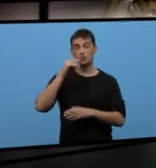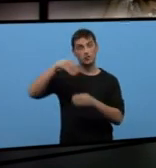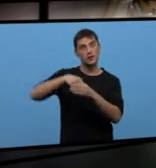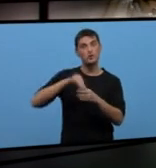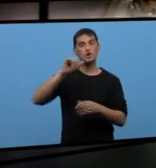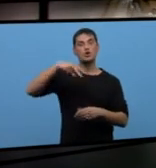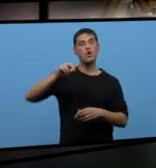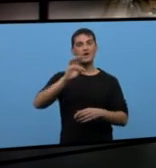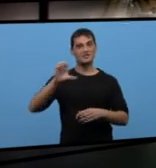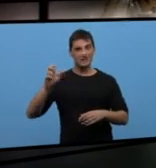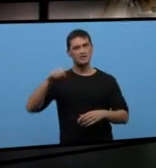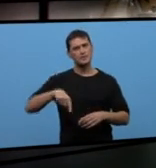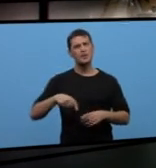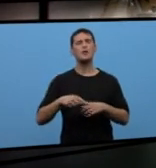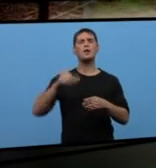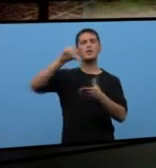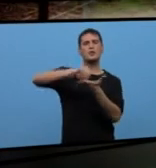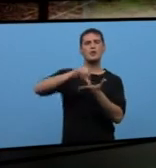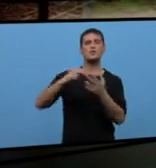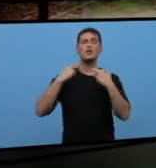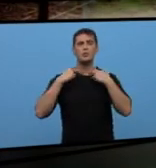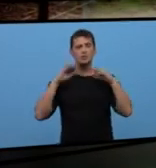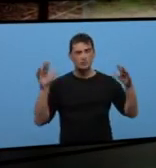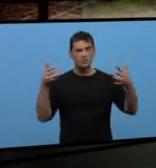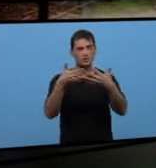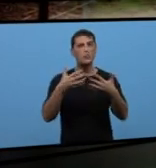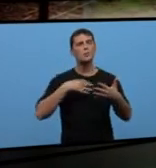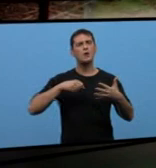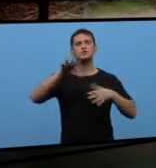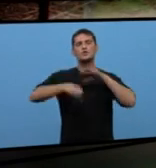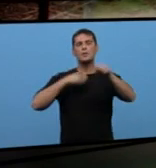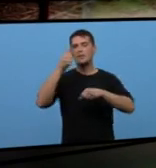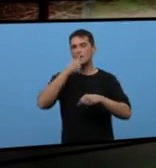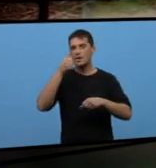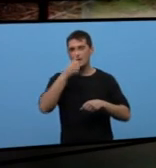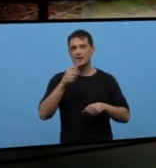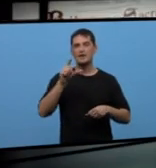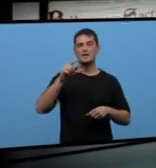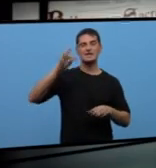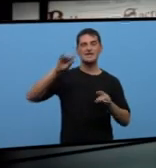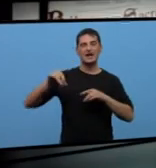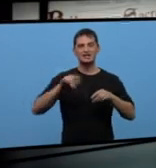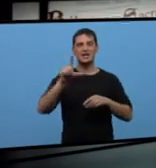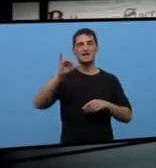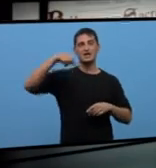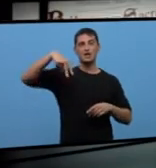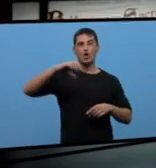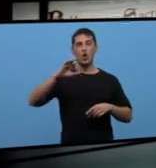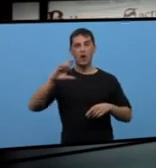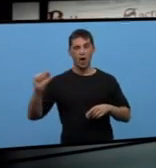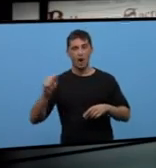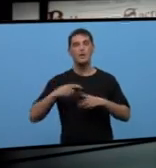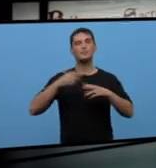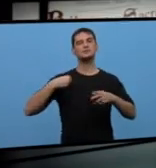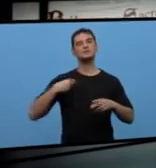No Centro Comercial Virtual que promove a Deputación poden mercarse os viños de Terras de Líncora, unha pequena adega de Chantada que elabora